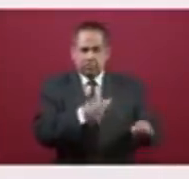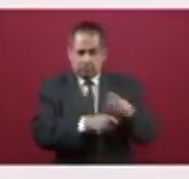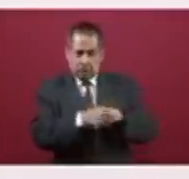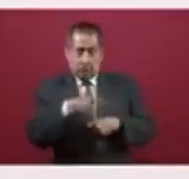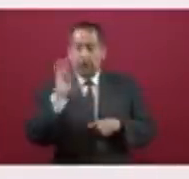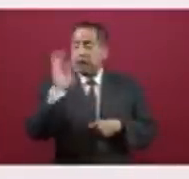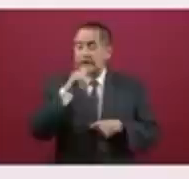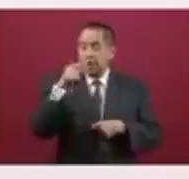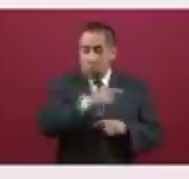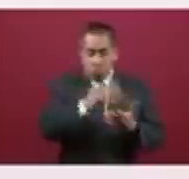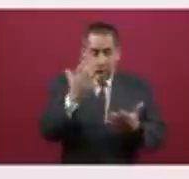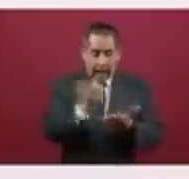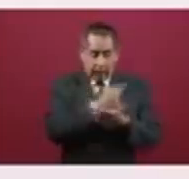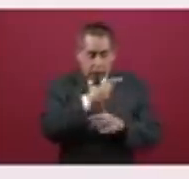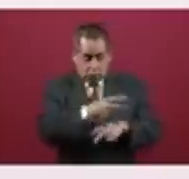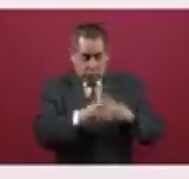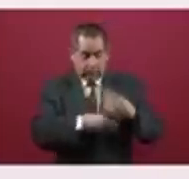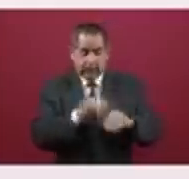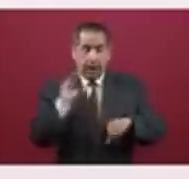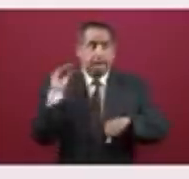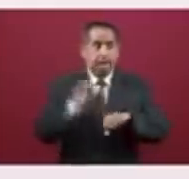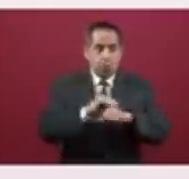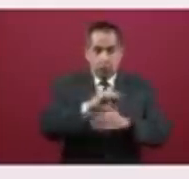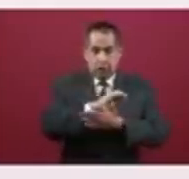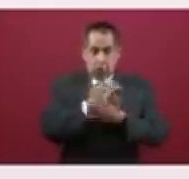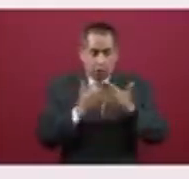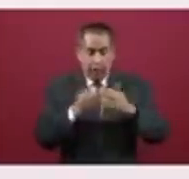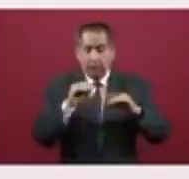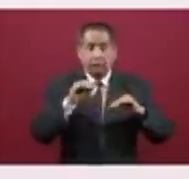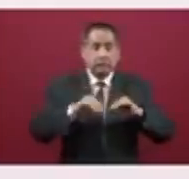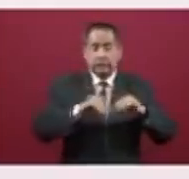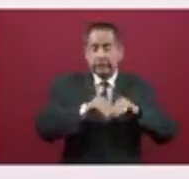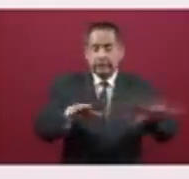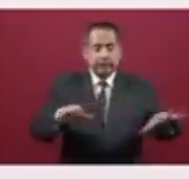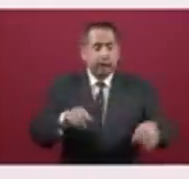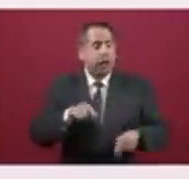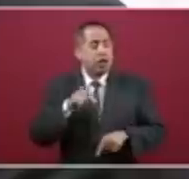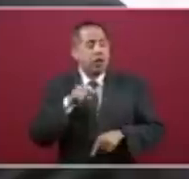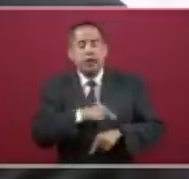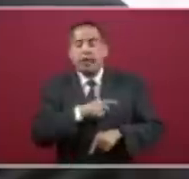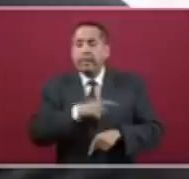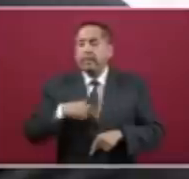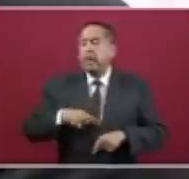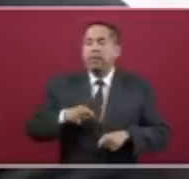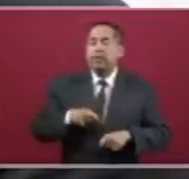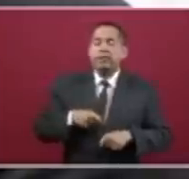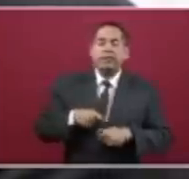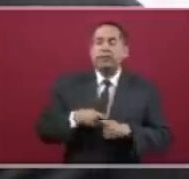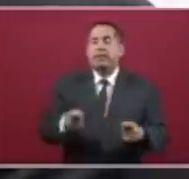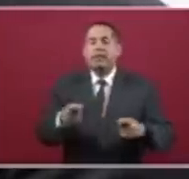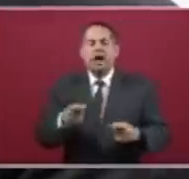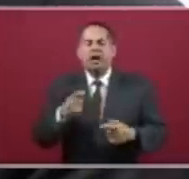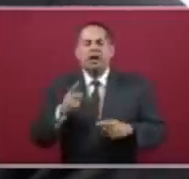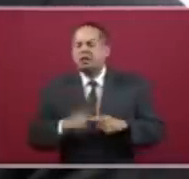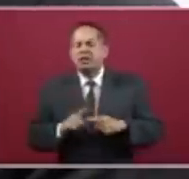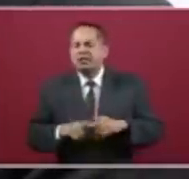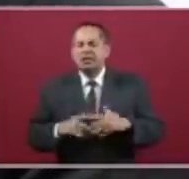este concurso es la de proporcional proporcionar